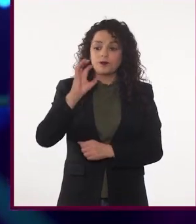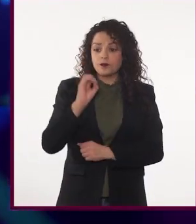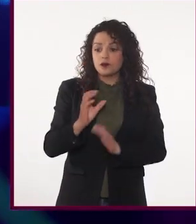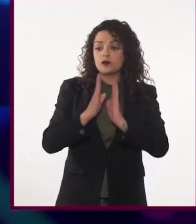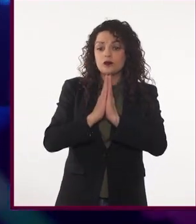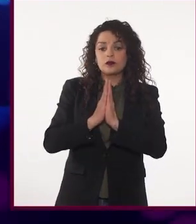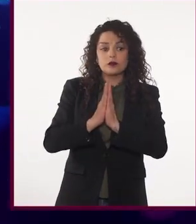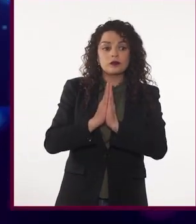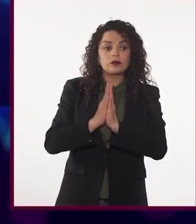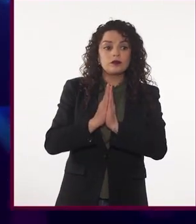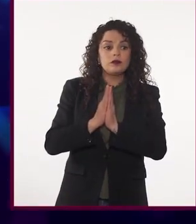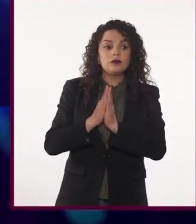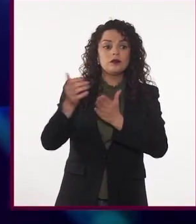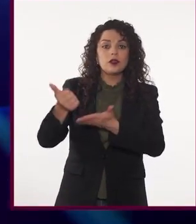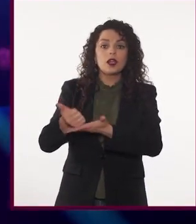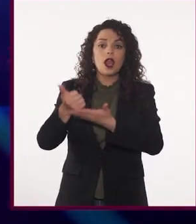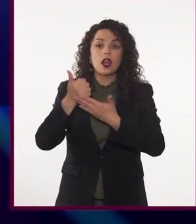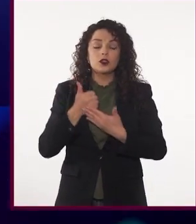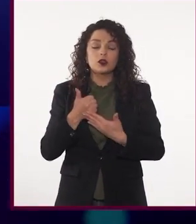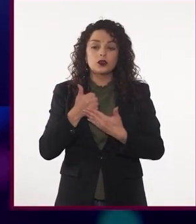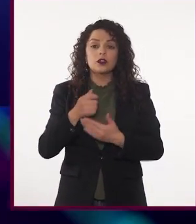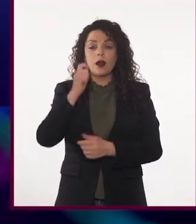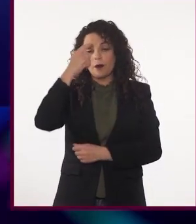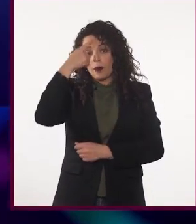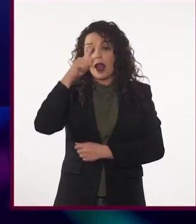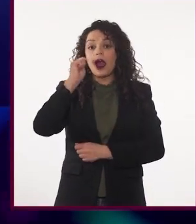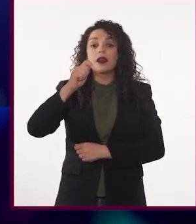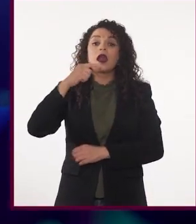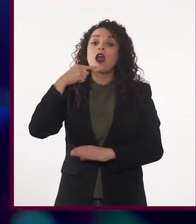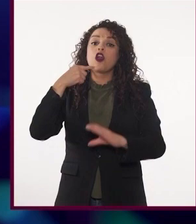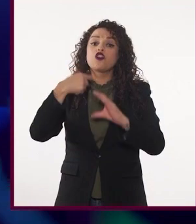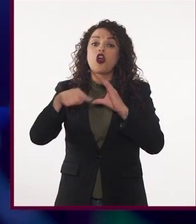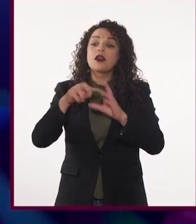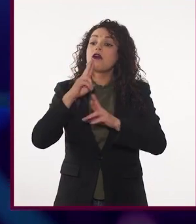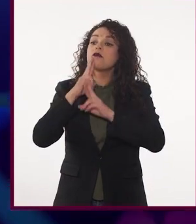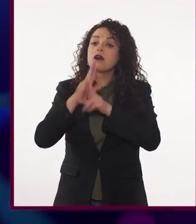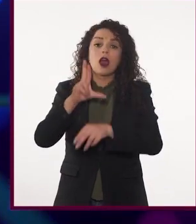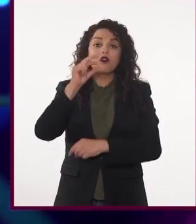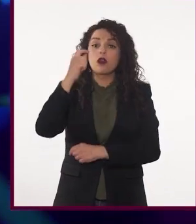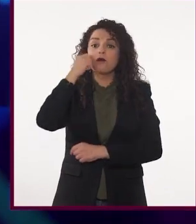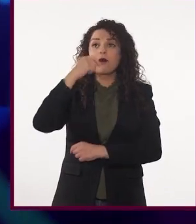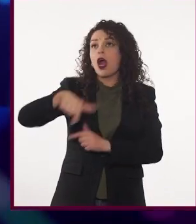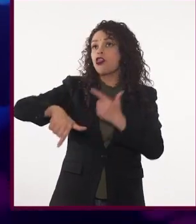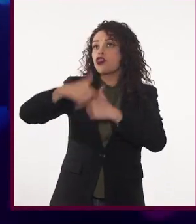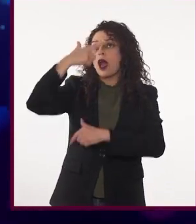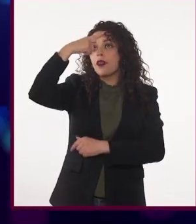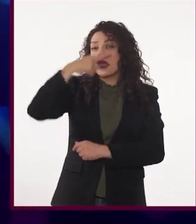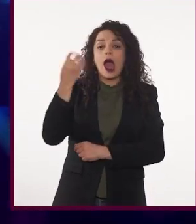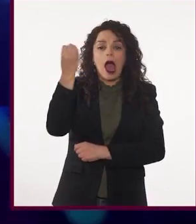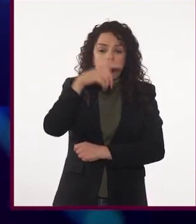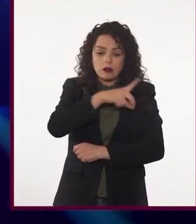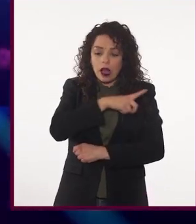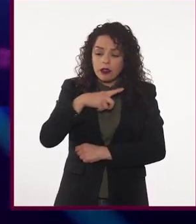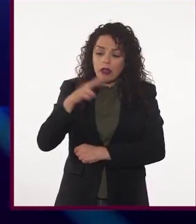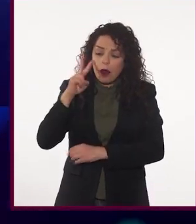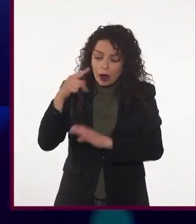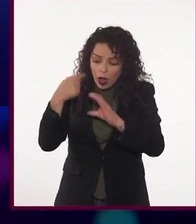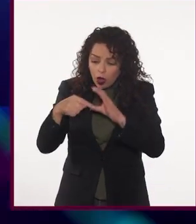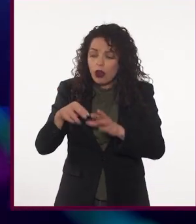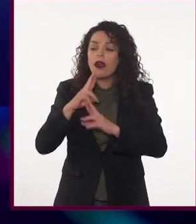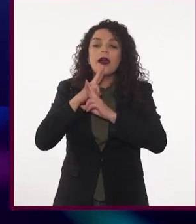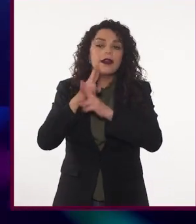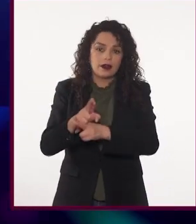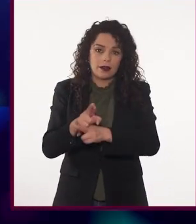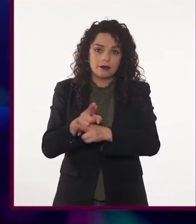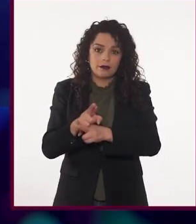contestar el correo que les está mandando a tal hora, aunque sean las 12 de la noche, tienen que contestar, ¿no?